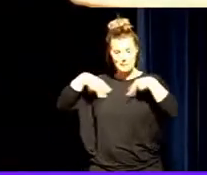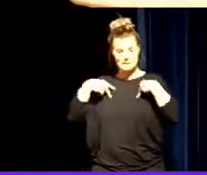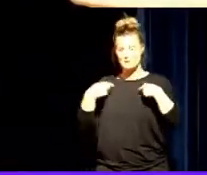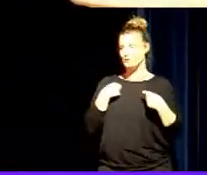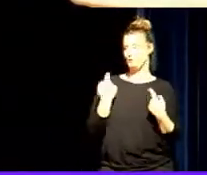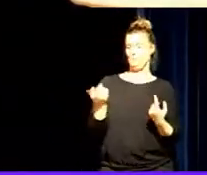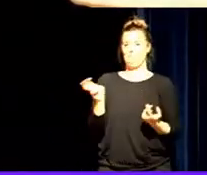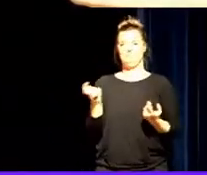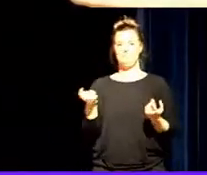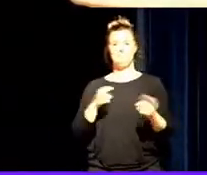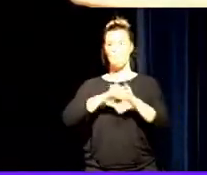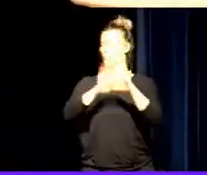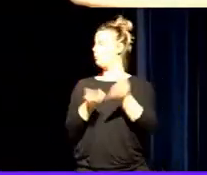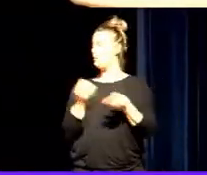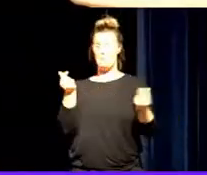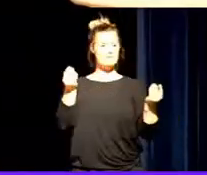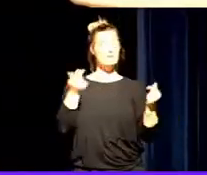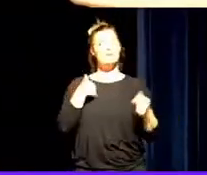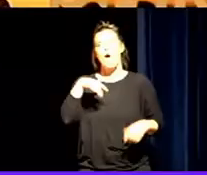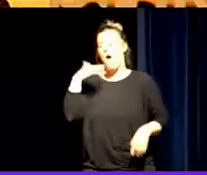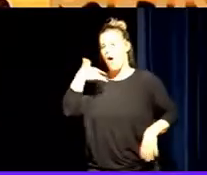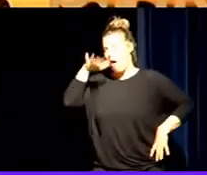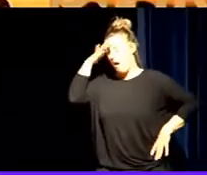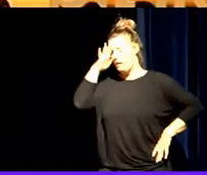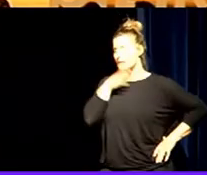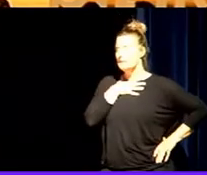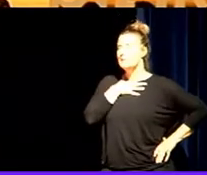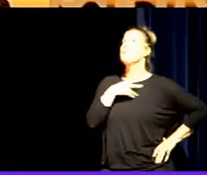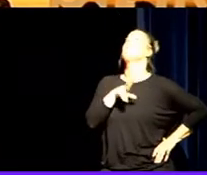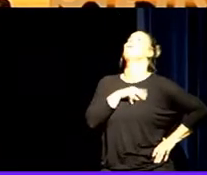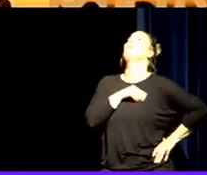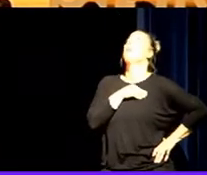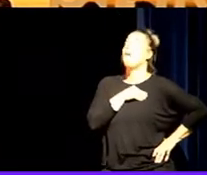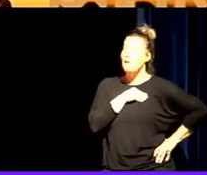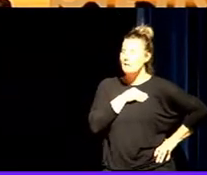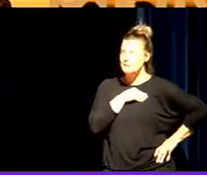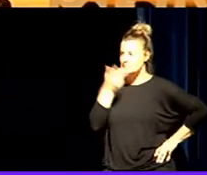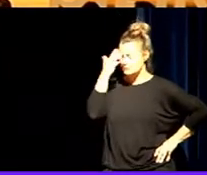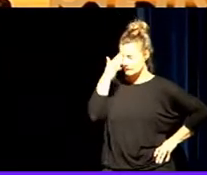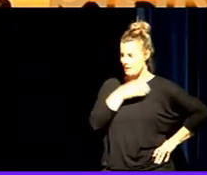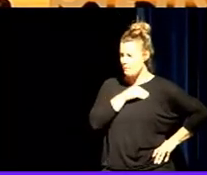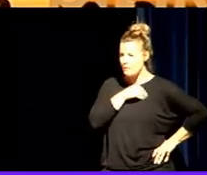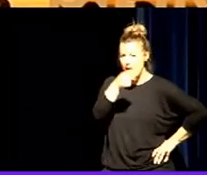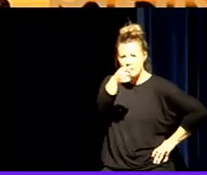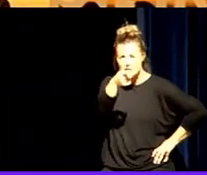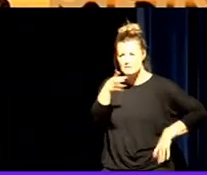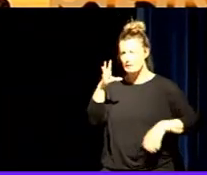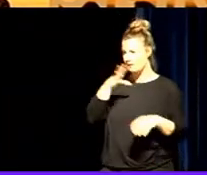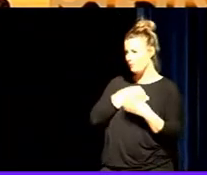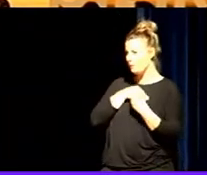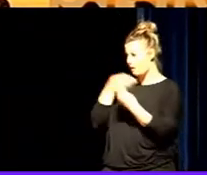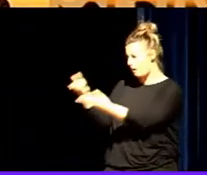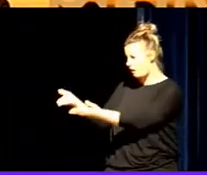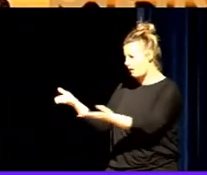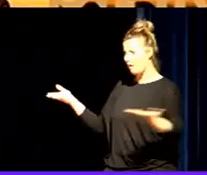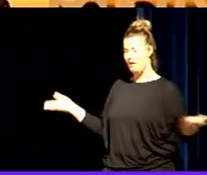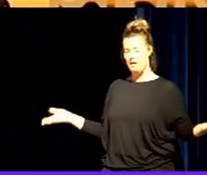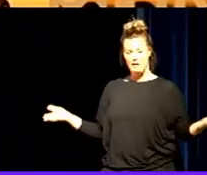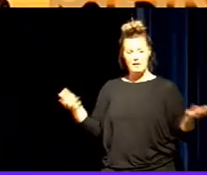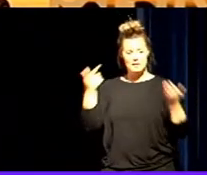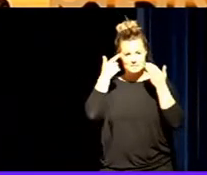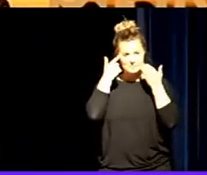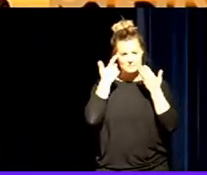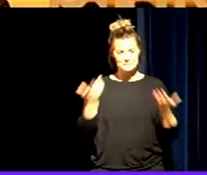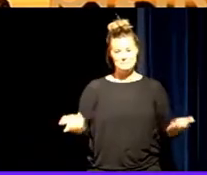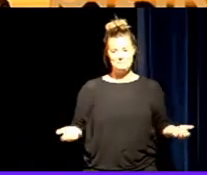de la farándula, empezaba, ¡ay, qué pena! ¡Ay, qué pena este! ¡Que mira que te lo... ¡Ay, te lo acabas de...! ¡Ay, qué